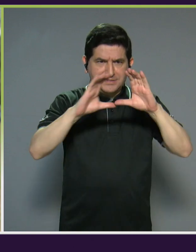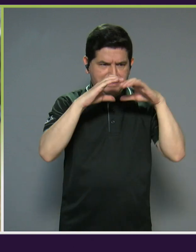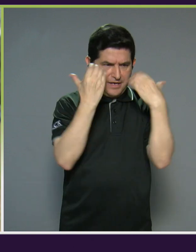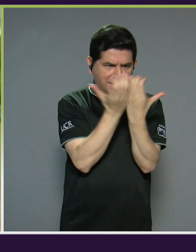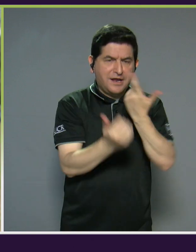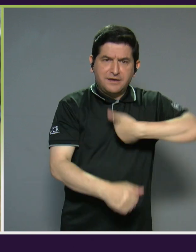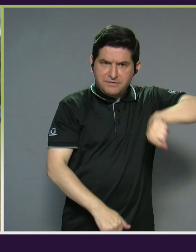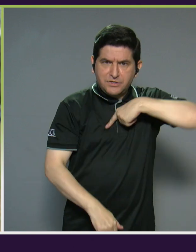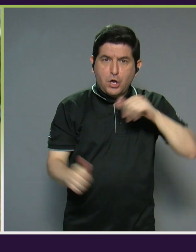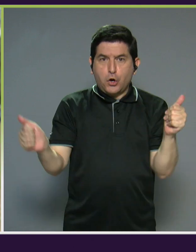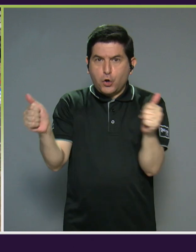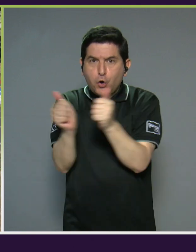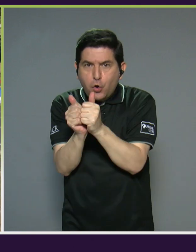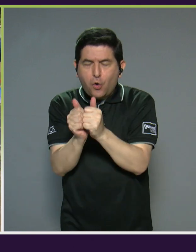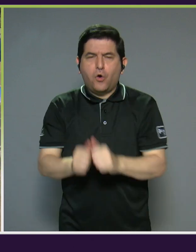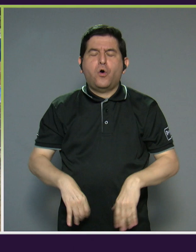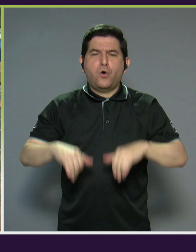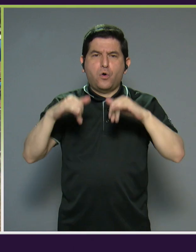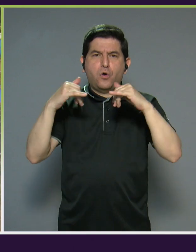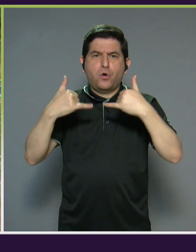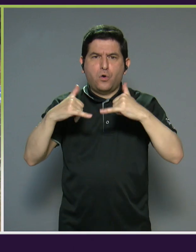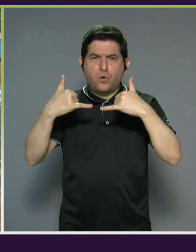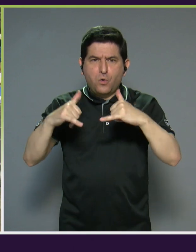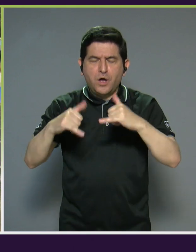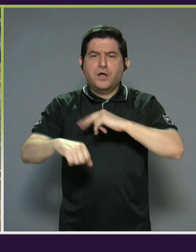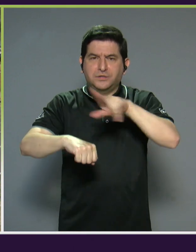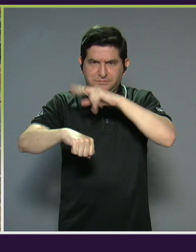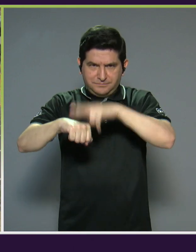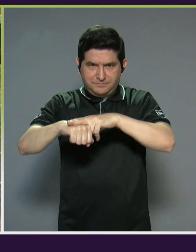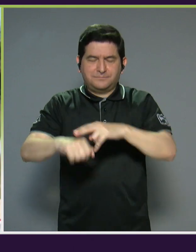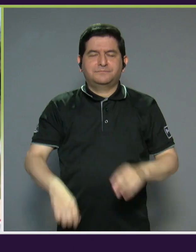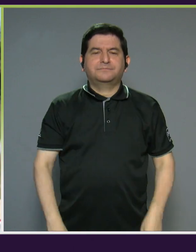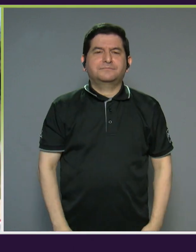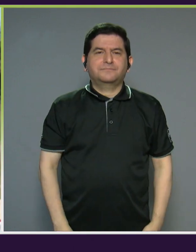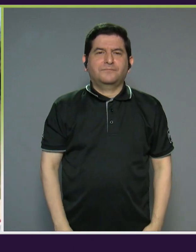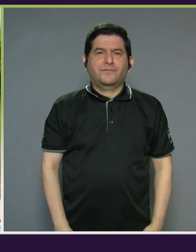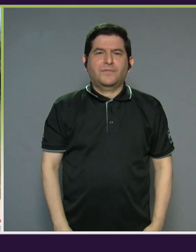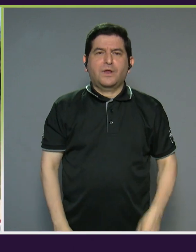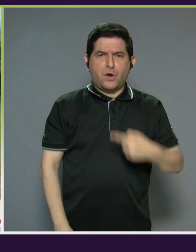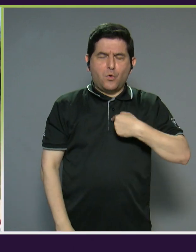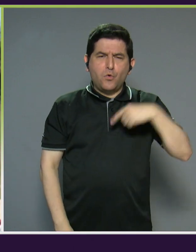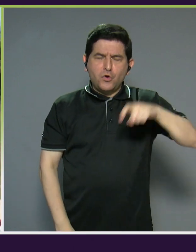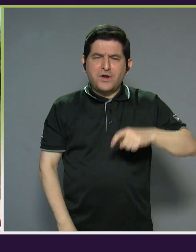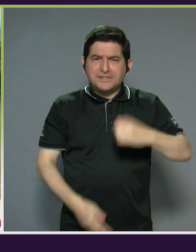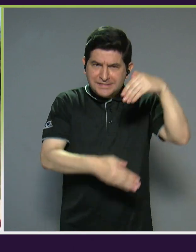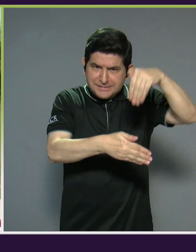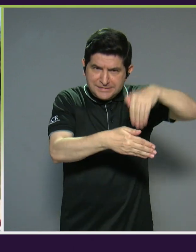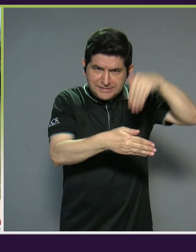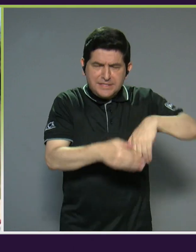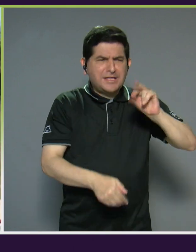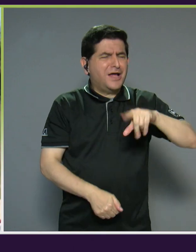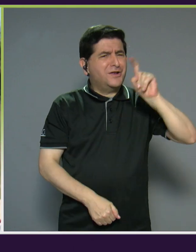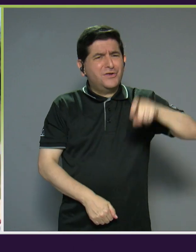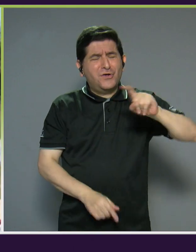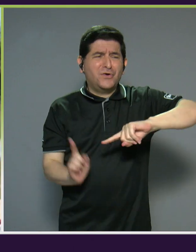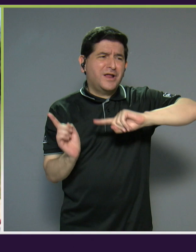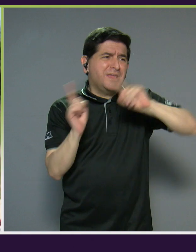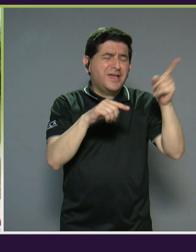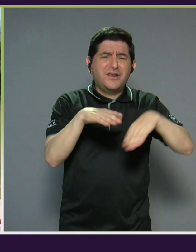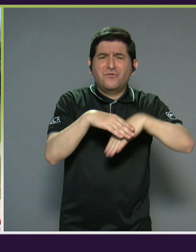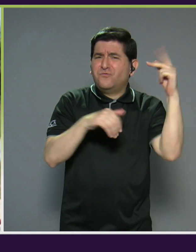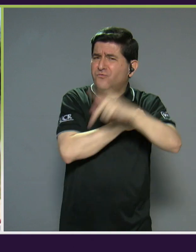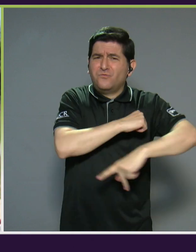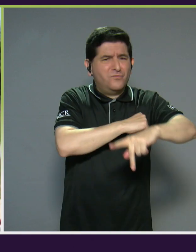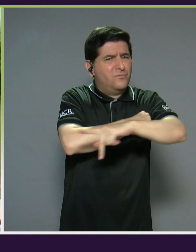de nosotros junto a los atletas convencionales. Si uno ocupa hacer una marca o algo por el estilo, no tiene la necesidad de viajar fuera del